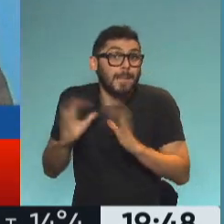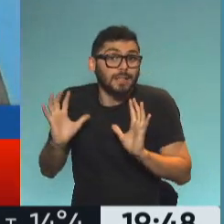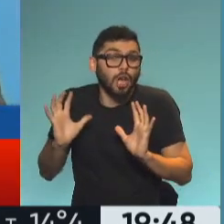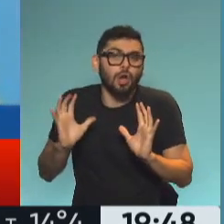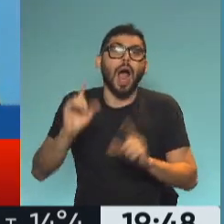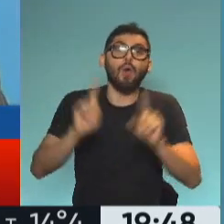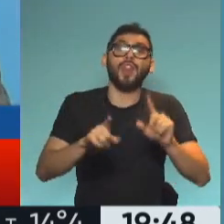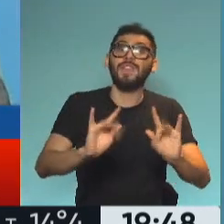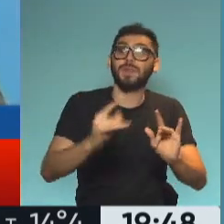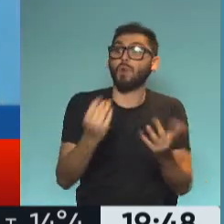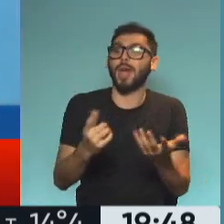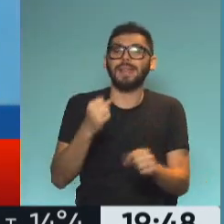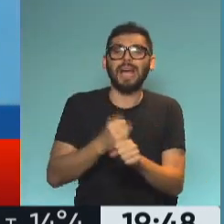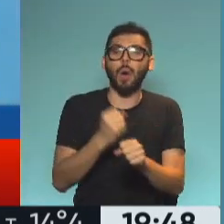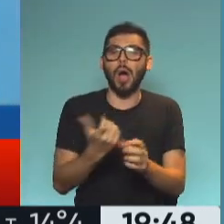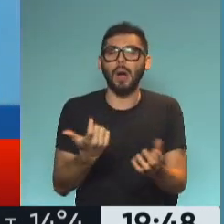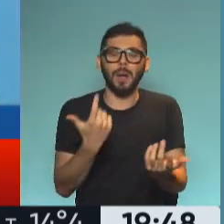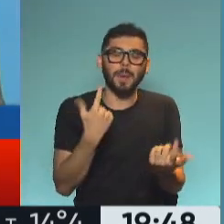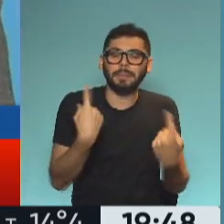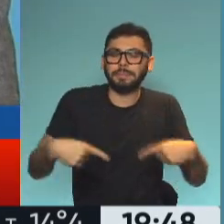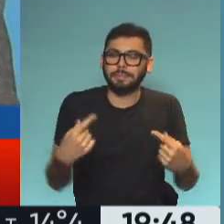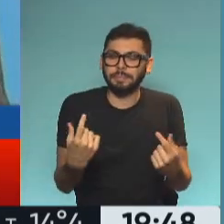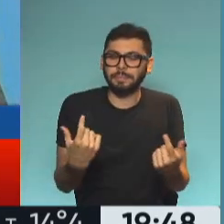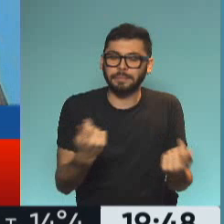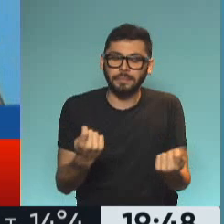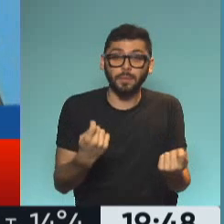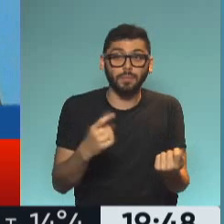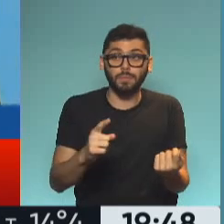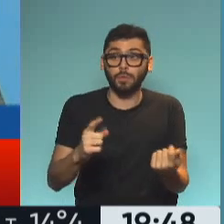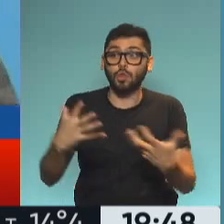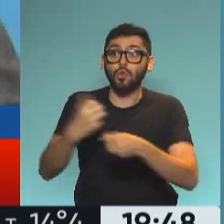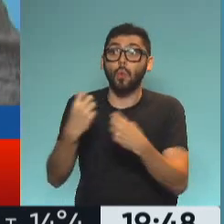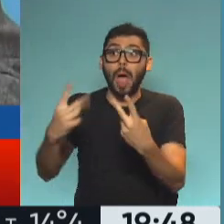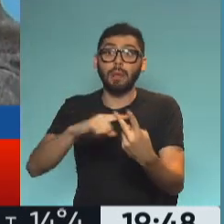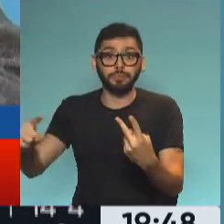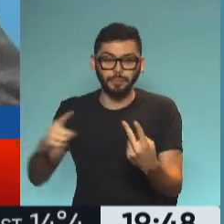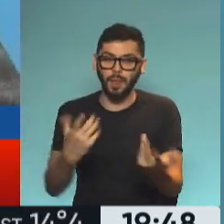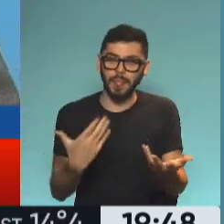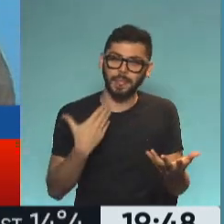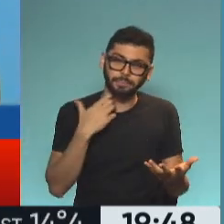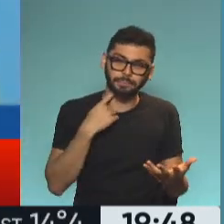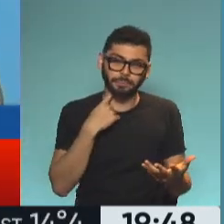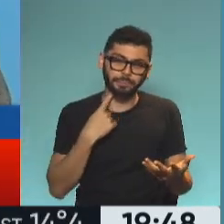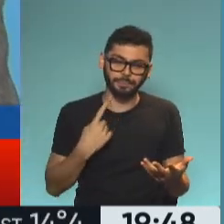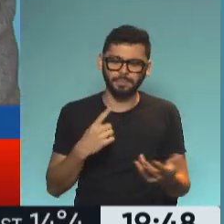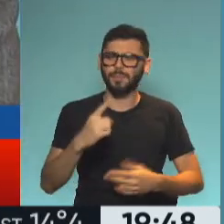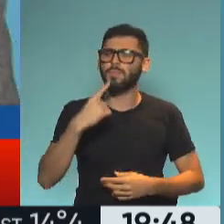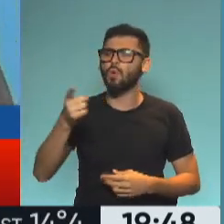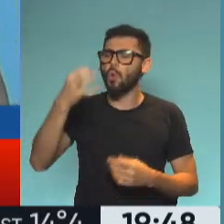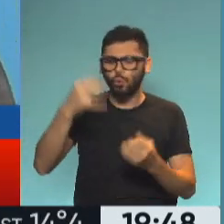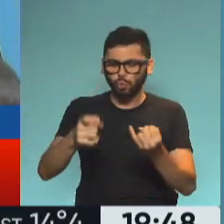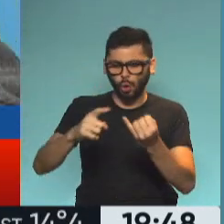todo porque hace changas y las limitaciones del transporte público limitan la posibilidad de mucha gente. Usted manifestó la tarjeta